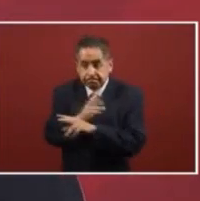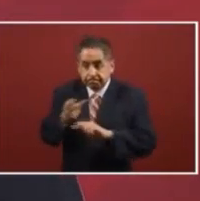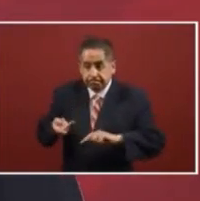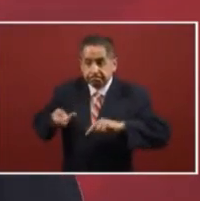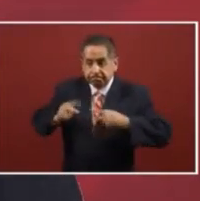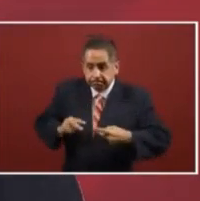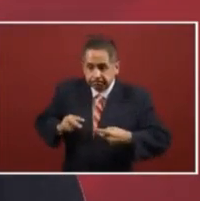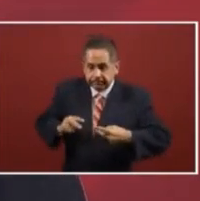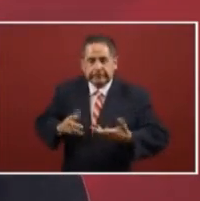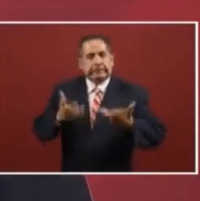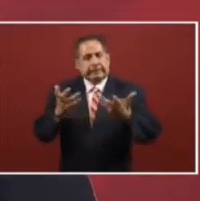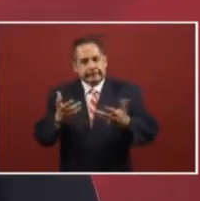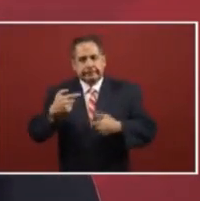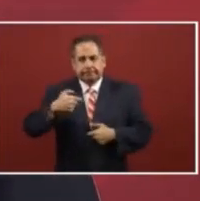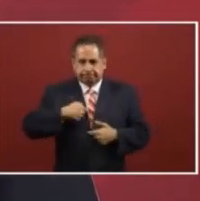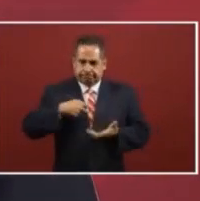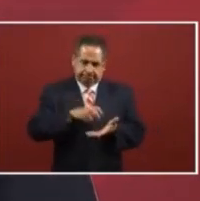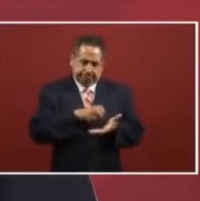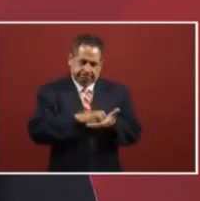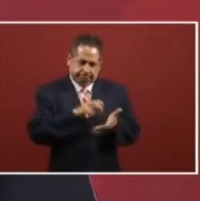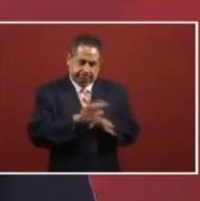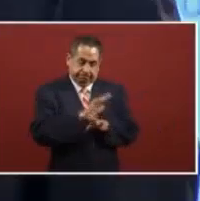al que